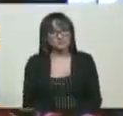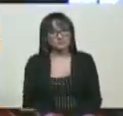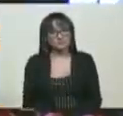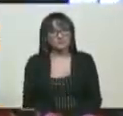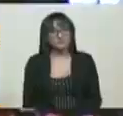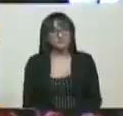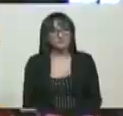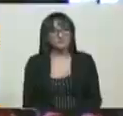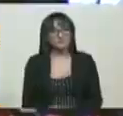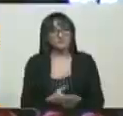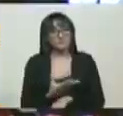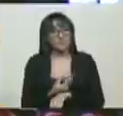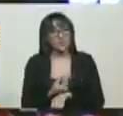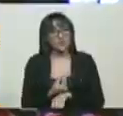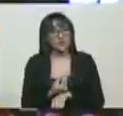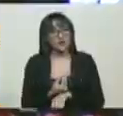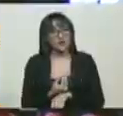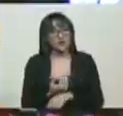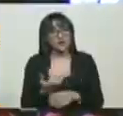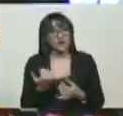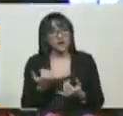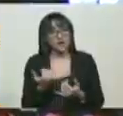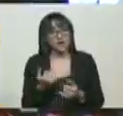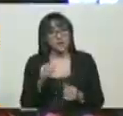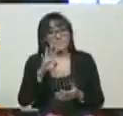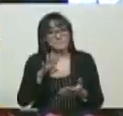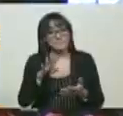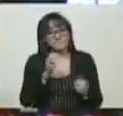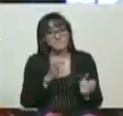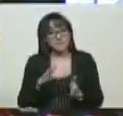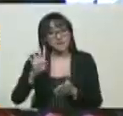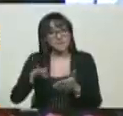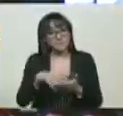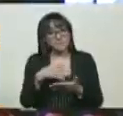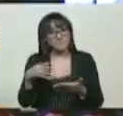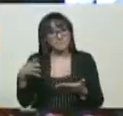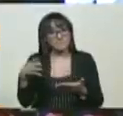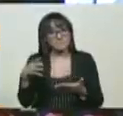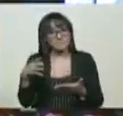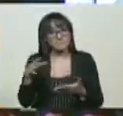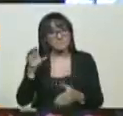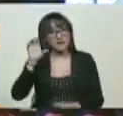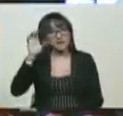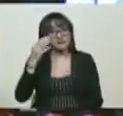Monagas, aquí traigo el plan de la patria